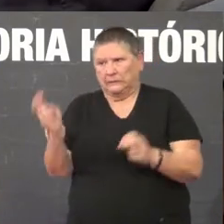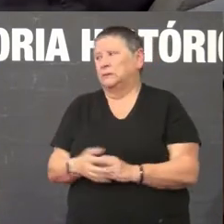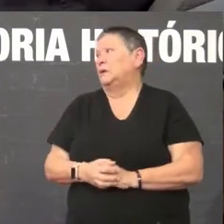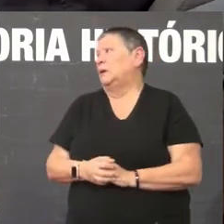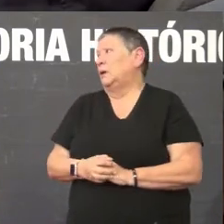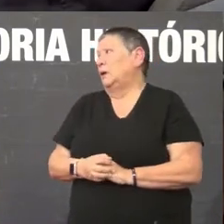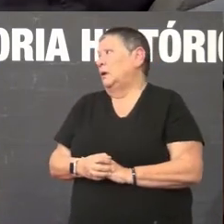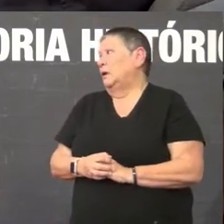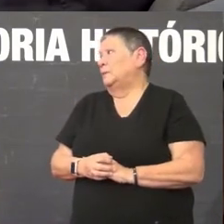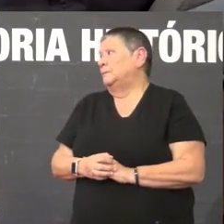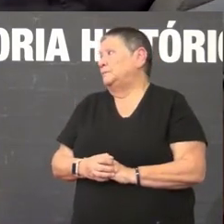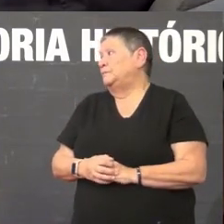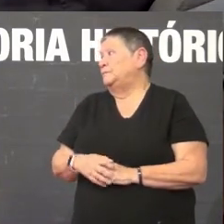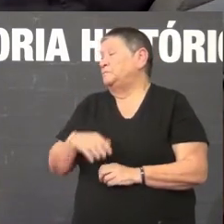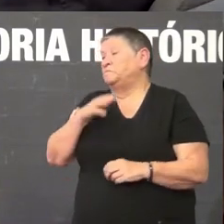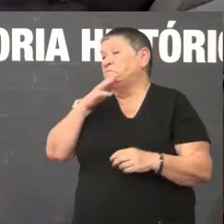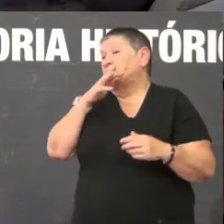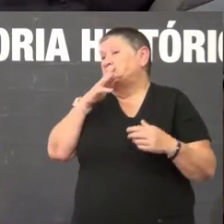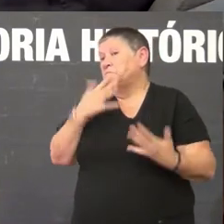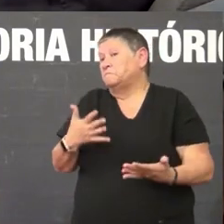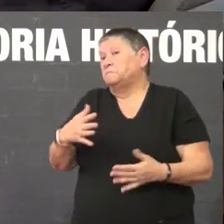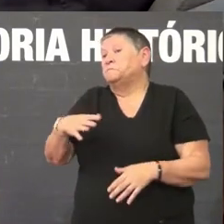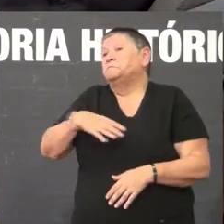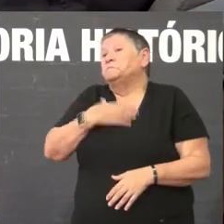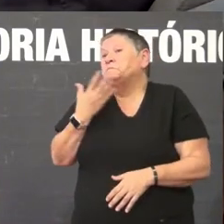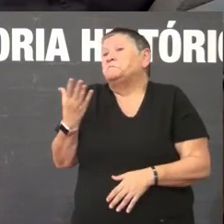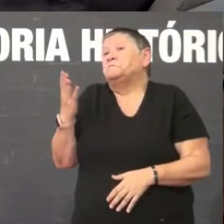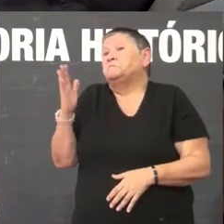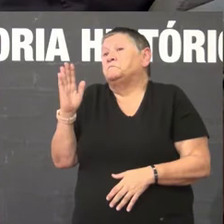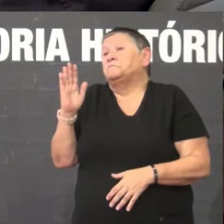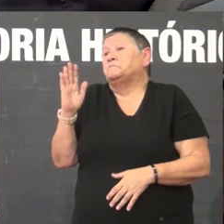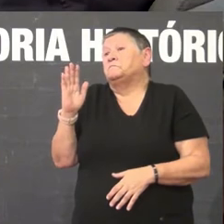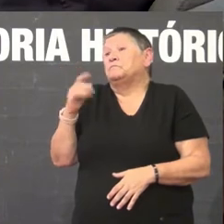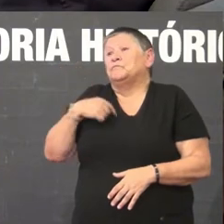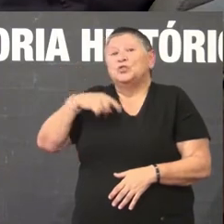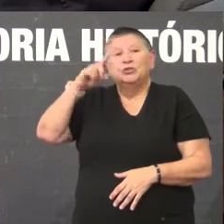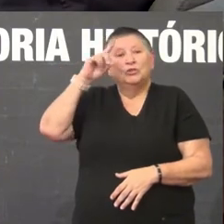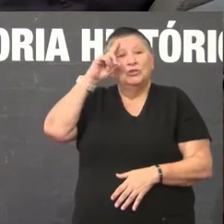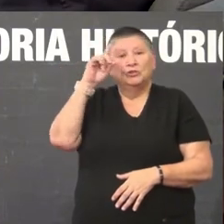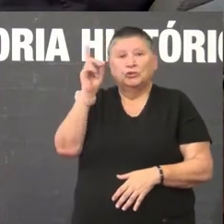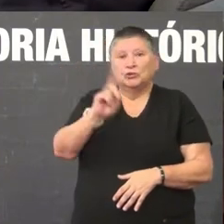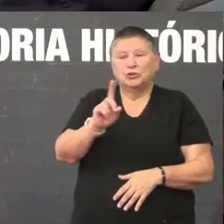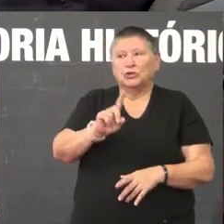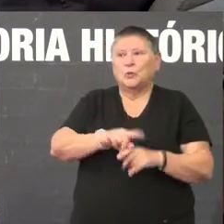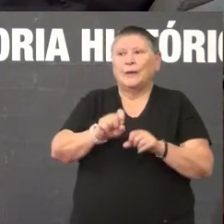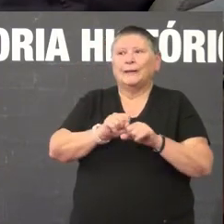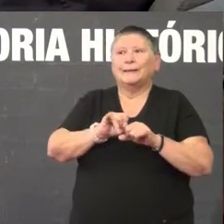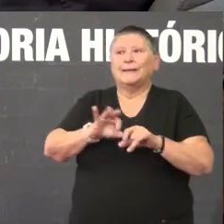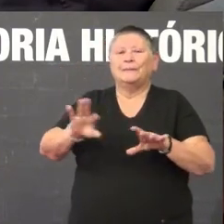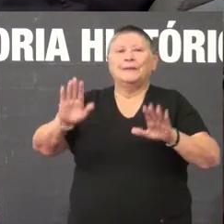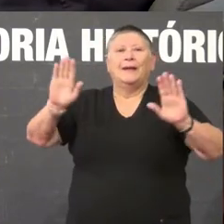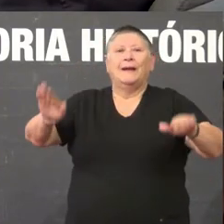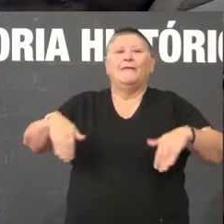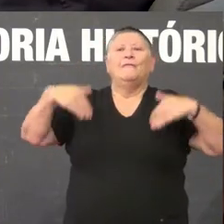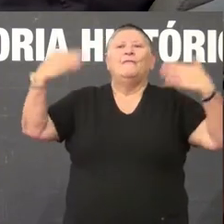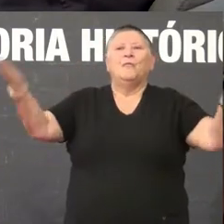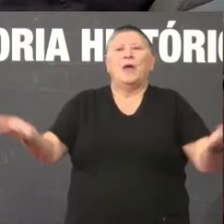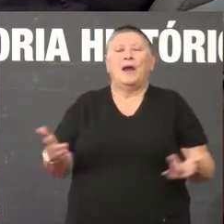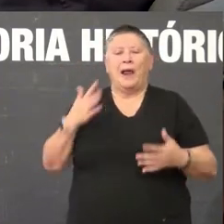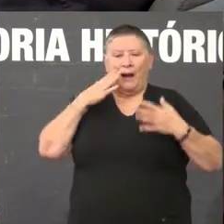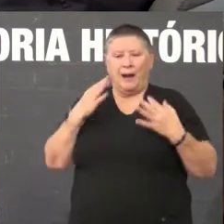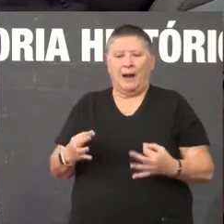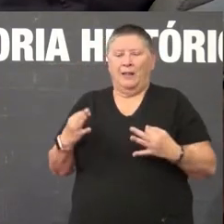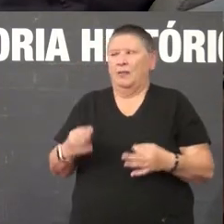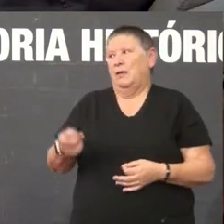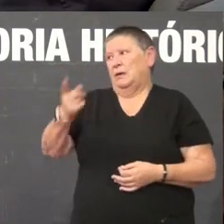Quizá en estos años, ahora un poco más, no hemos sabido tampoco transmitir hacia afuera lo que en la realidad somos.